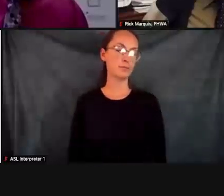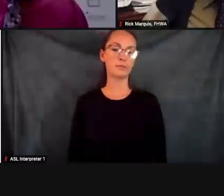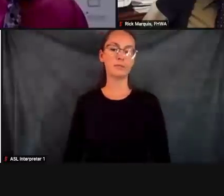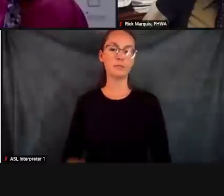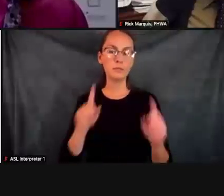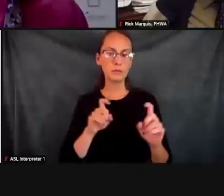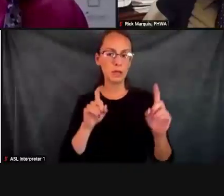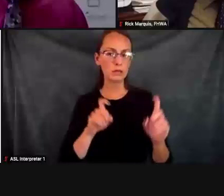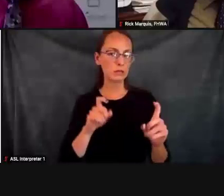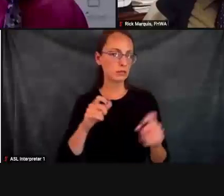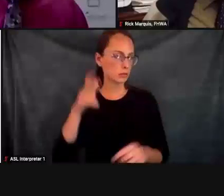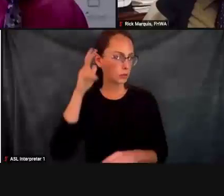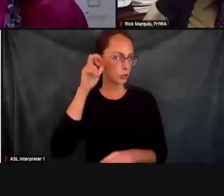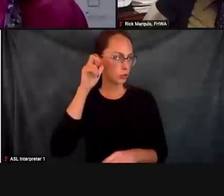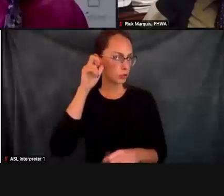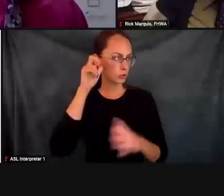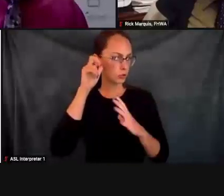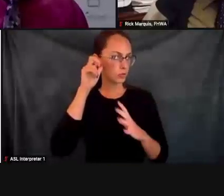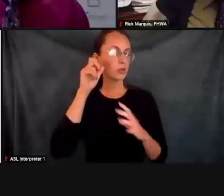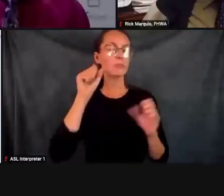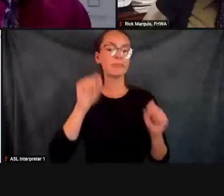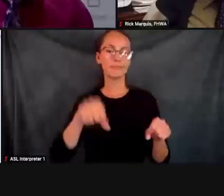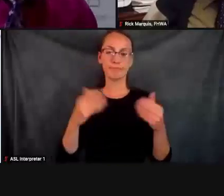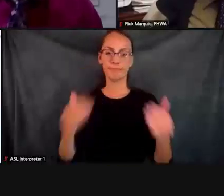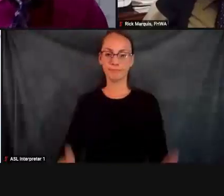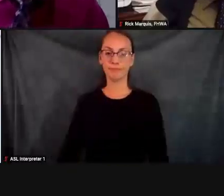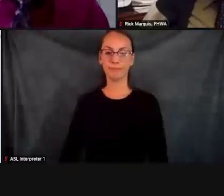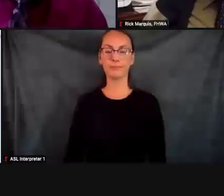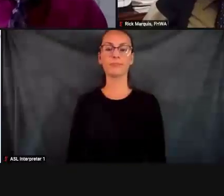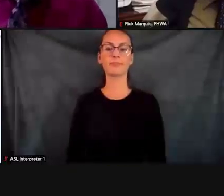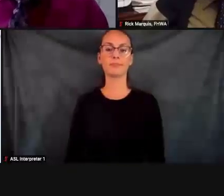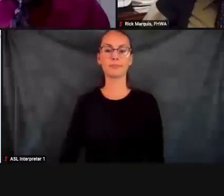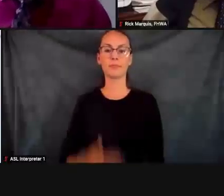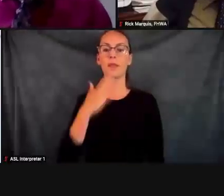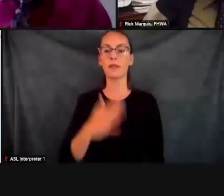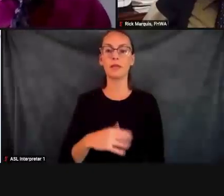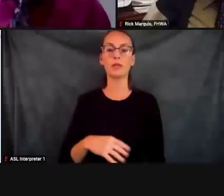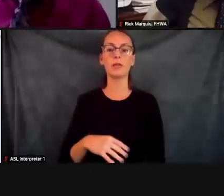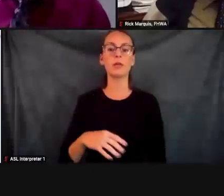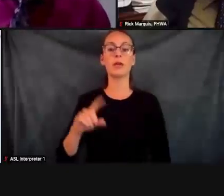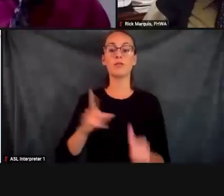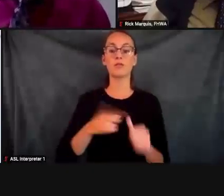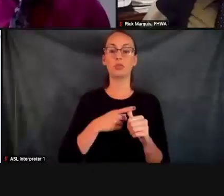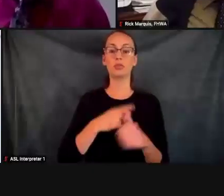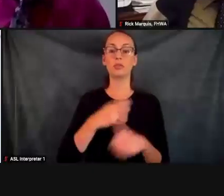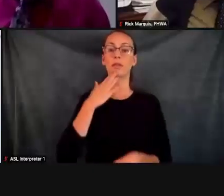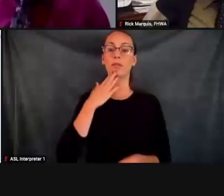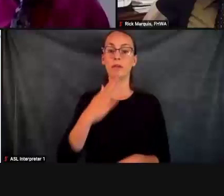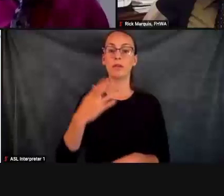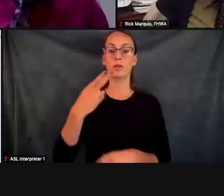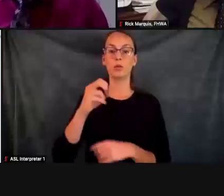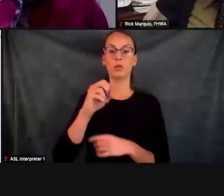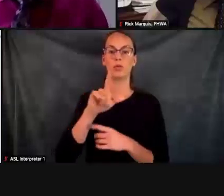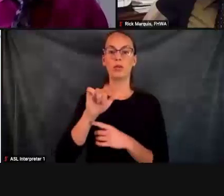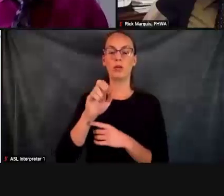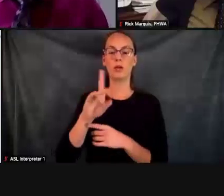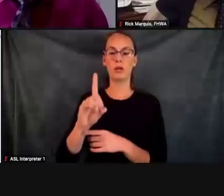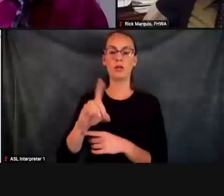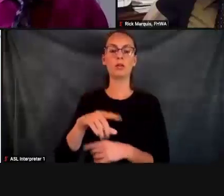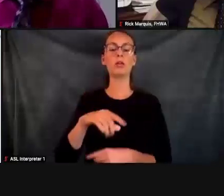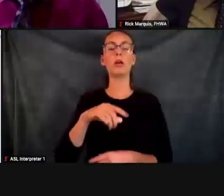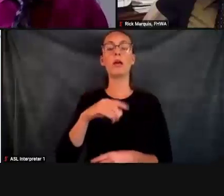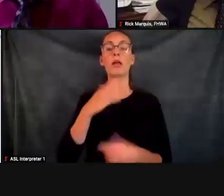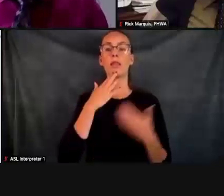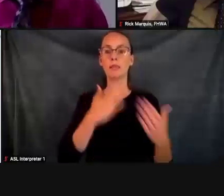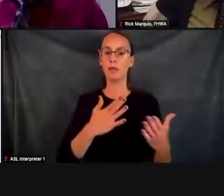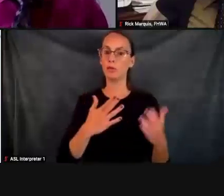ponentes. ¿Me escuchan? ¿Me escuchan? Sí, le escuchamos. Hola, y gracias a todos